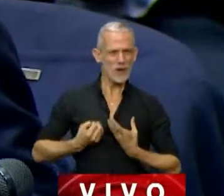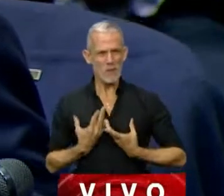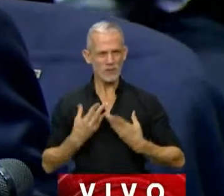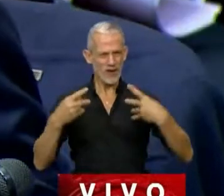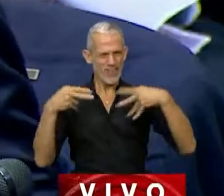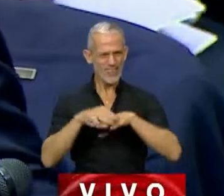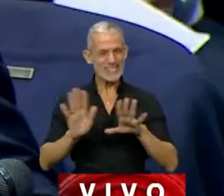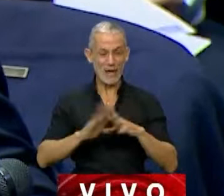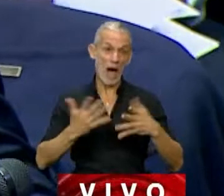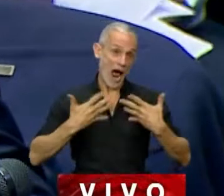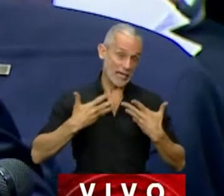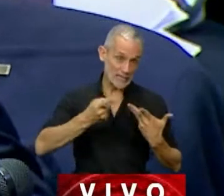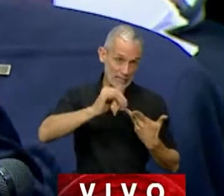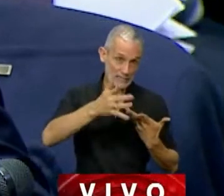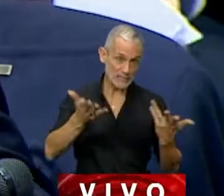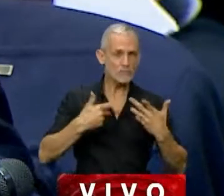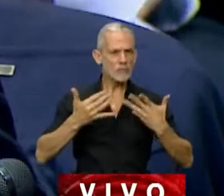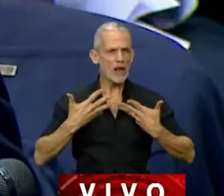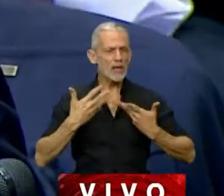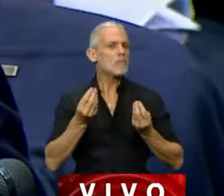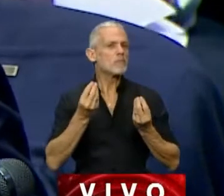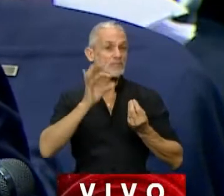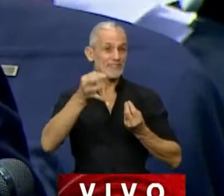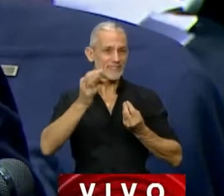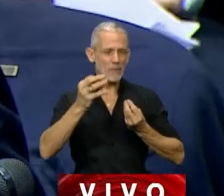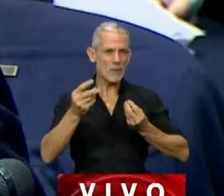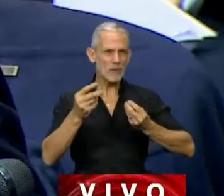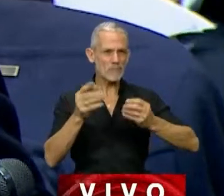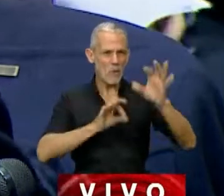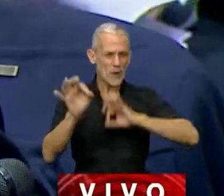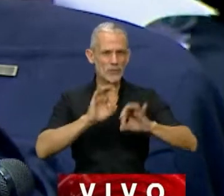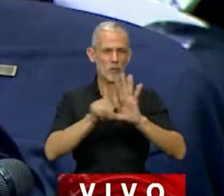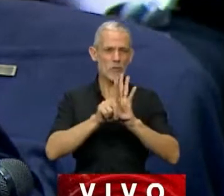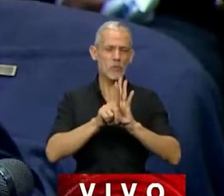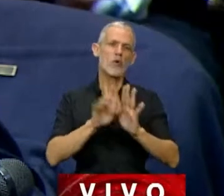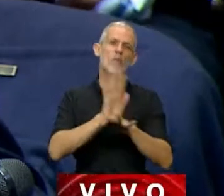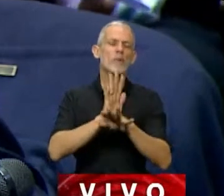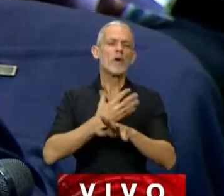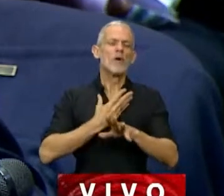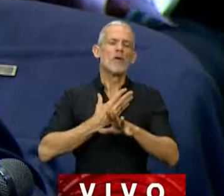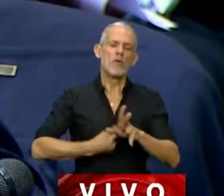un lado, alegría, porque sabemos que esto es un respiro